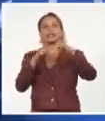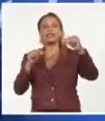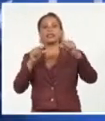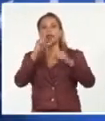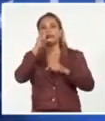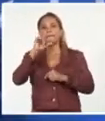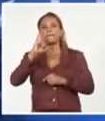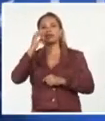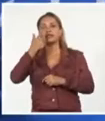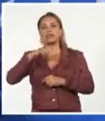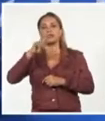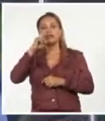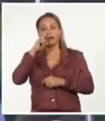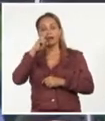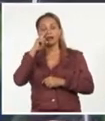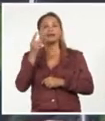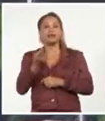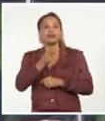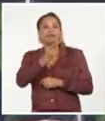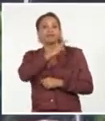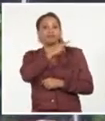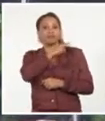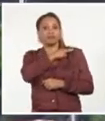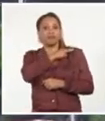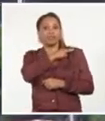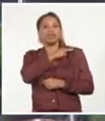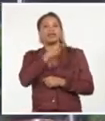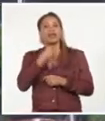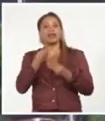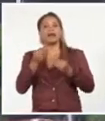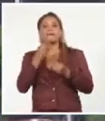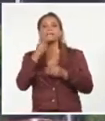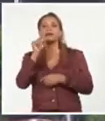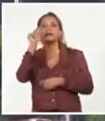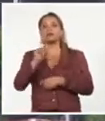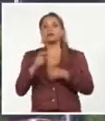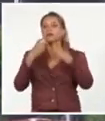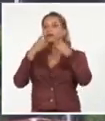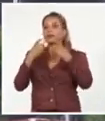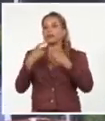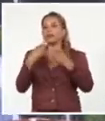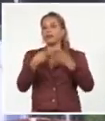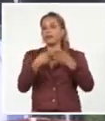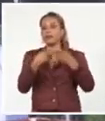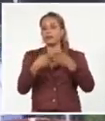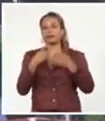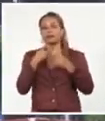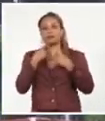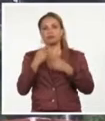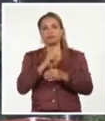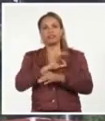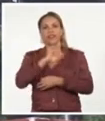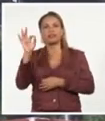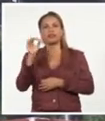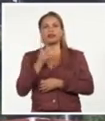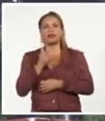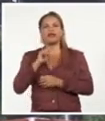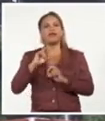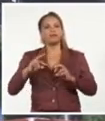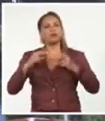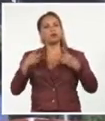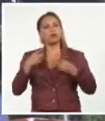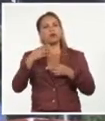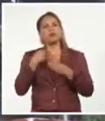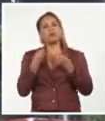distinción que otorga el territorio a personalidades y organismos destacados. Una vez más damos gracias,